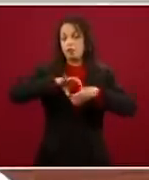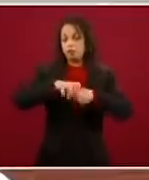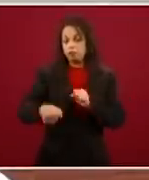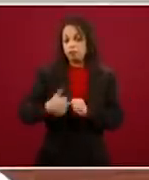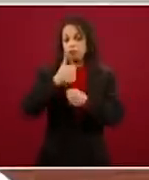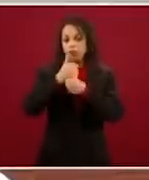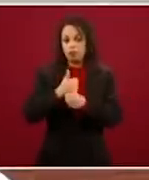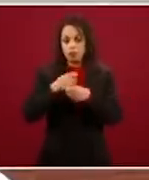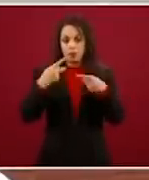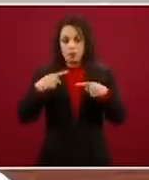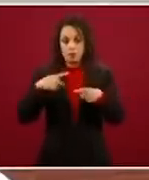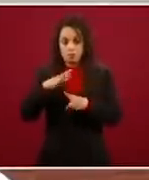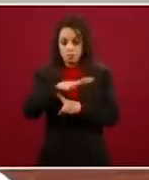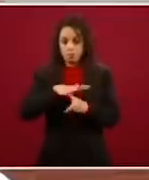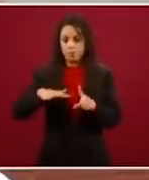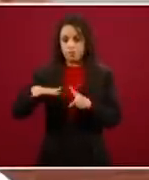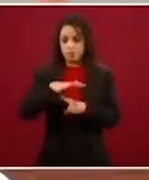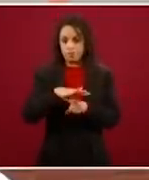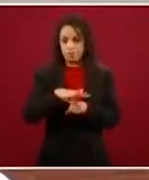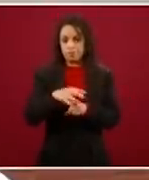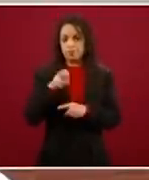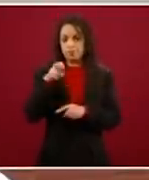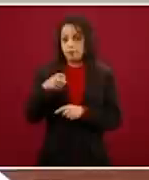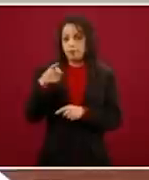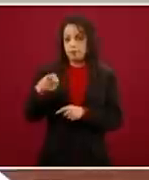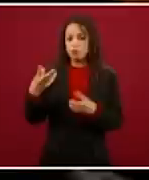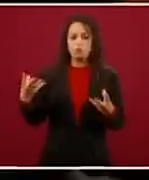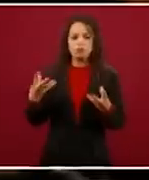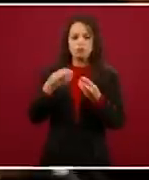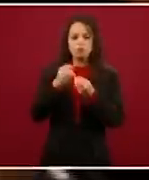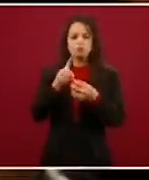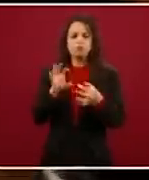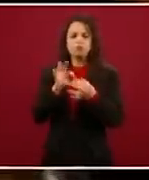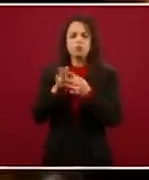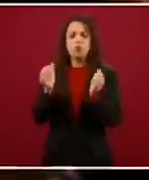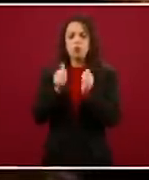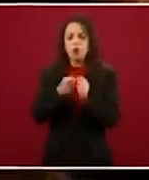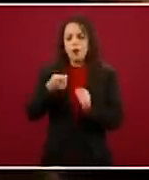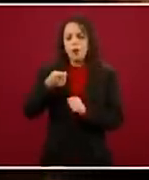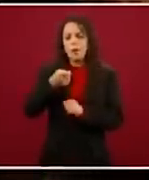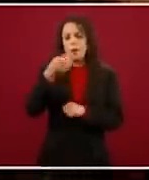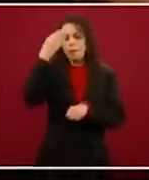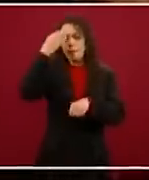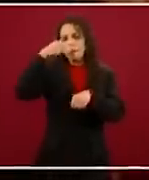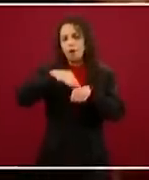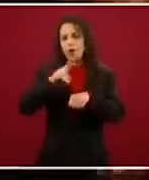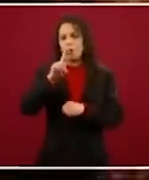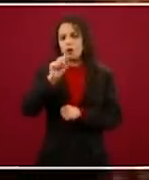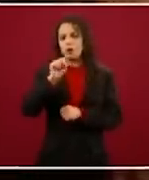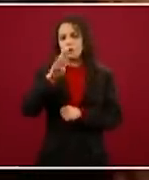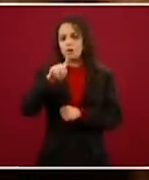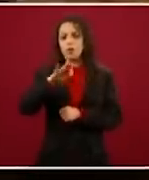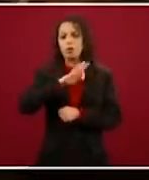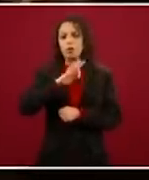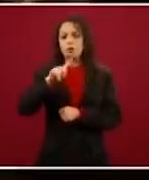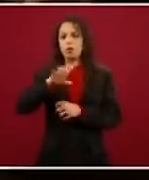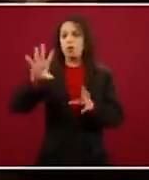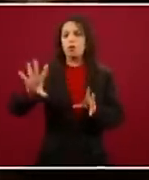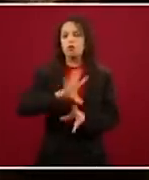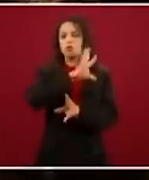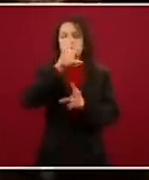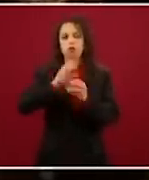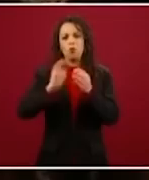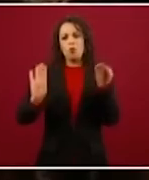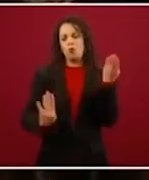de bitcoins, y esas bitcoins terminan en una memoria USB y pueden ser materializadas, monetarizadas en cualquier parte del mundo. Es uno de los